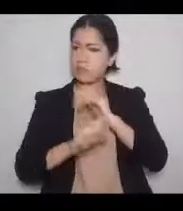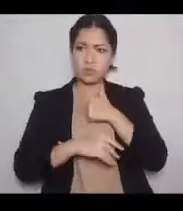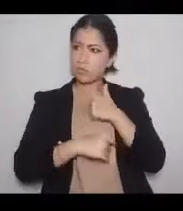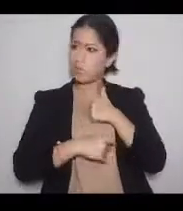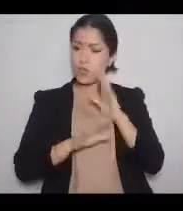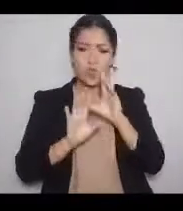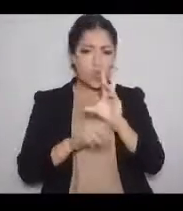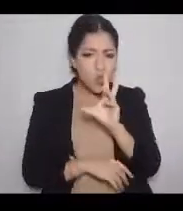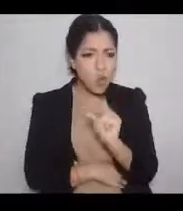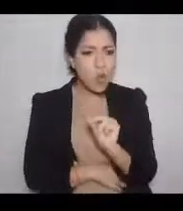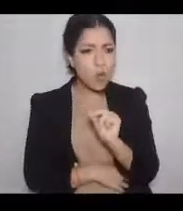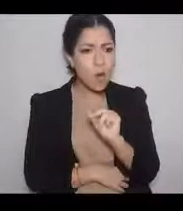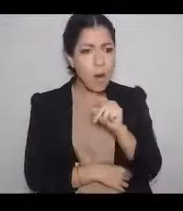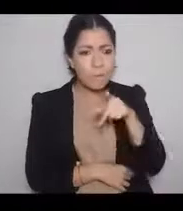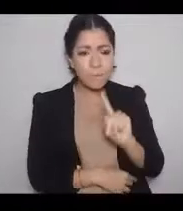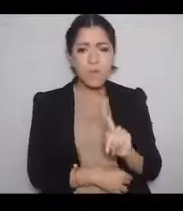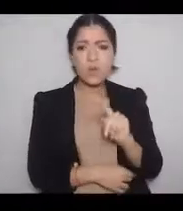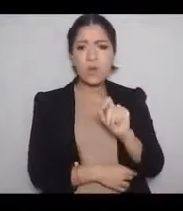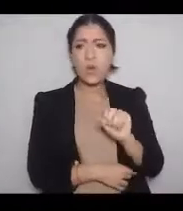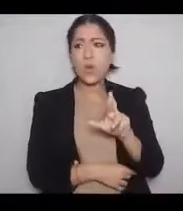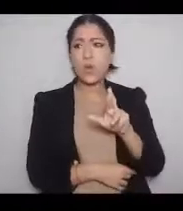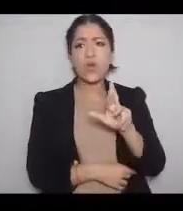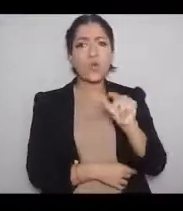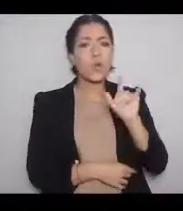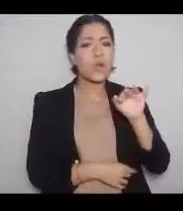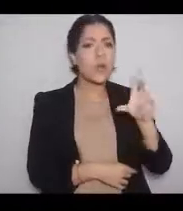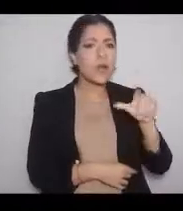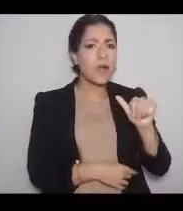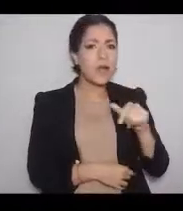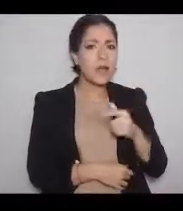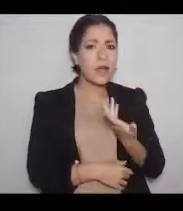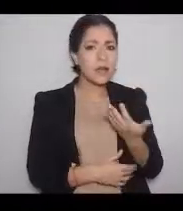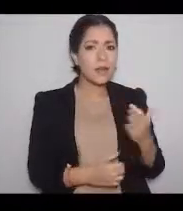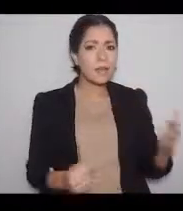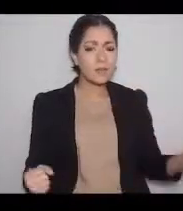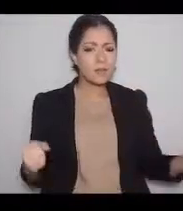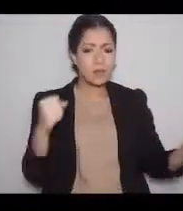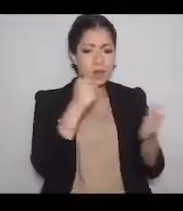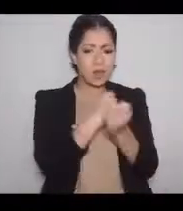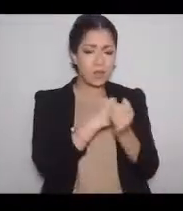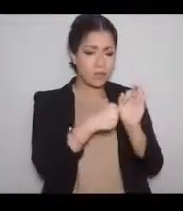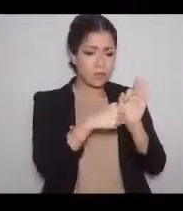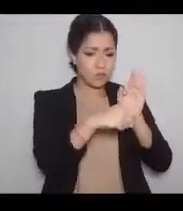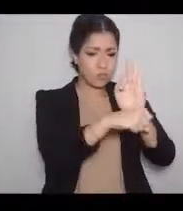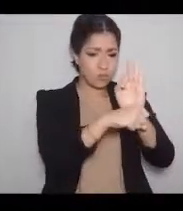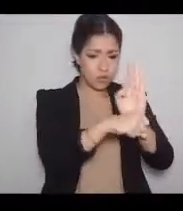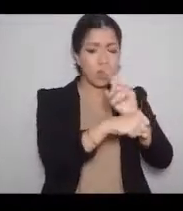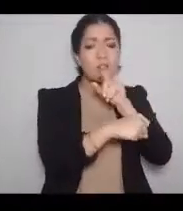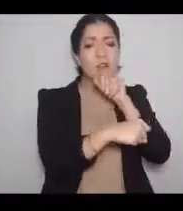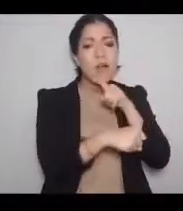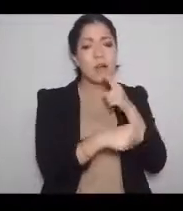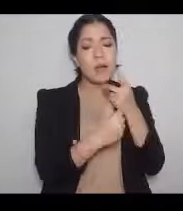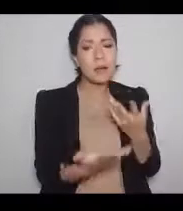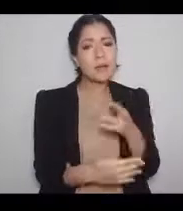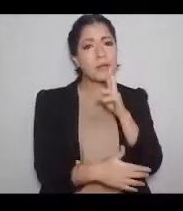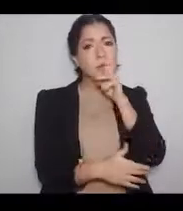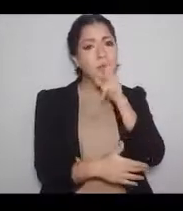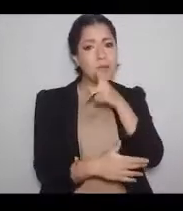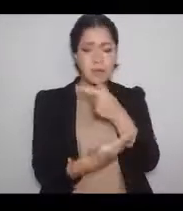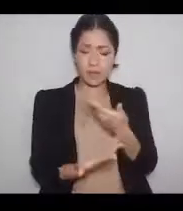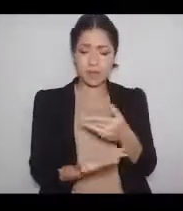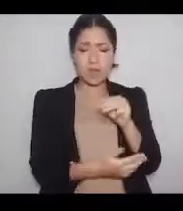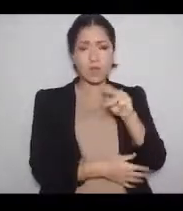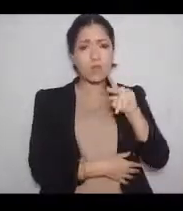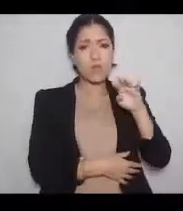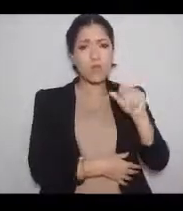ser supersticioso. La musa es más grande que su retrato. ¿Qué daño ha hecho Lutero? Una imagen es